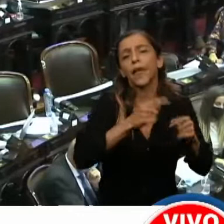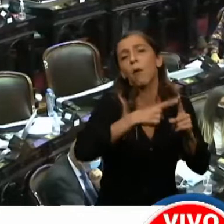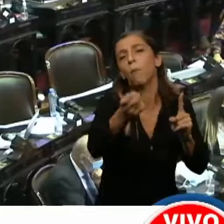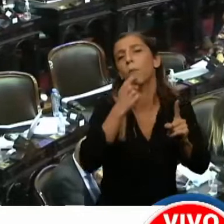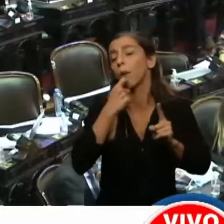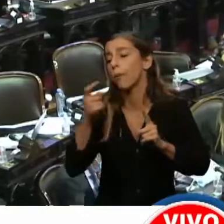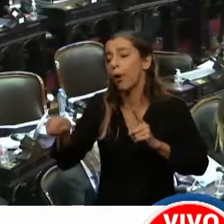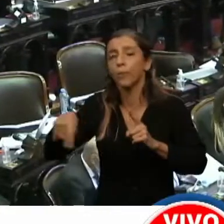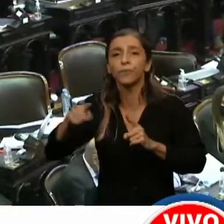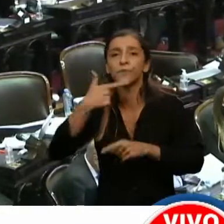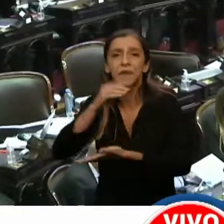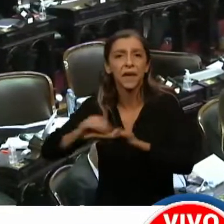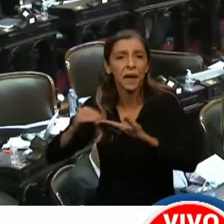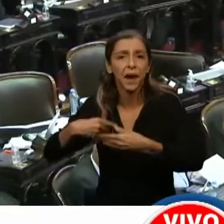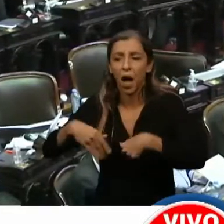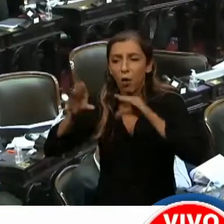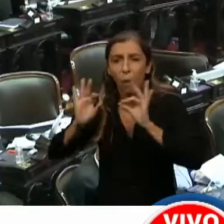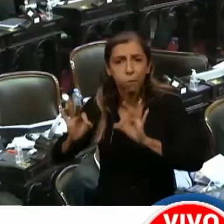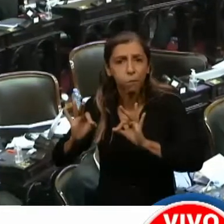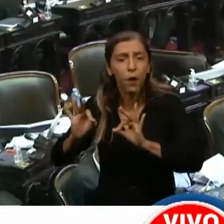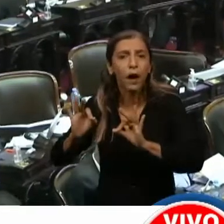por unanimidad